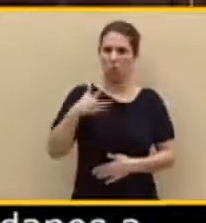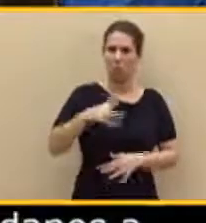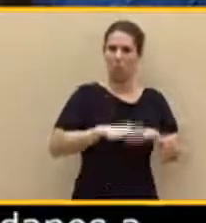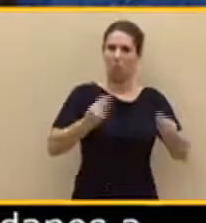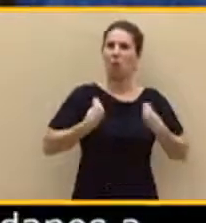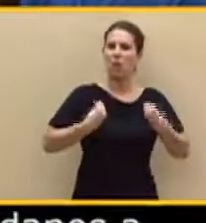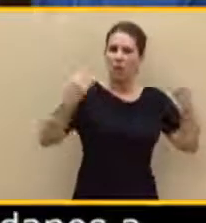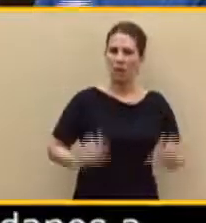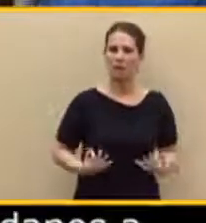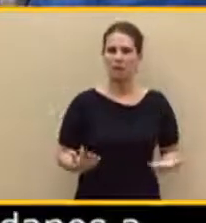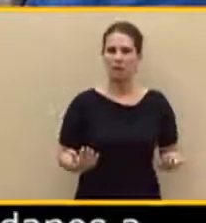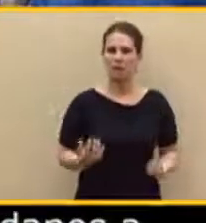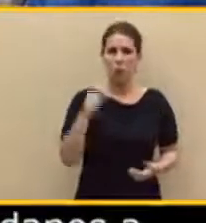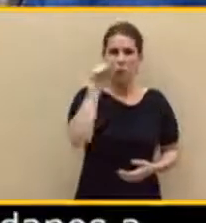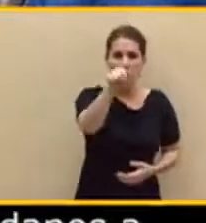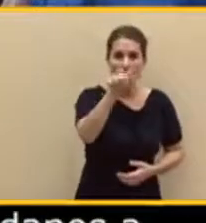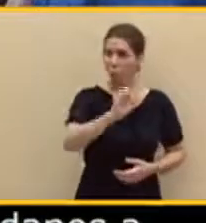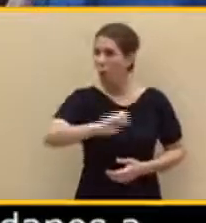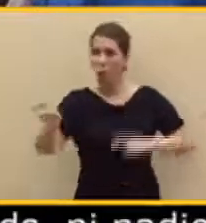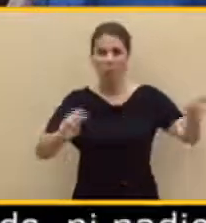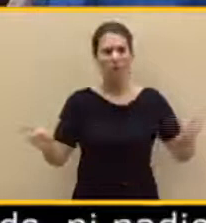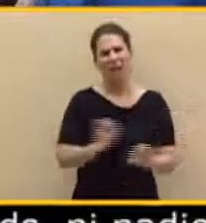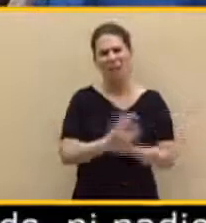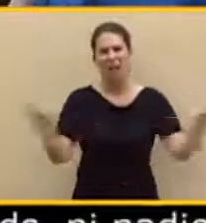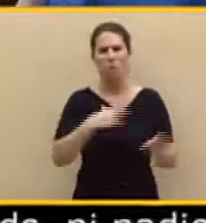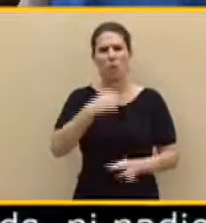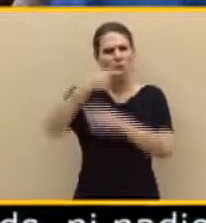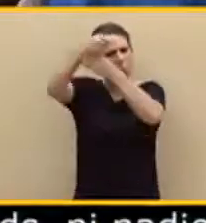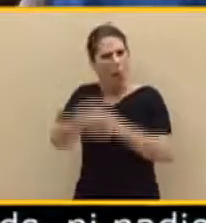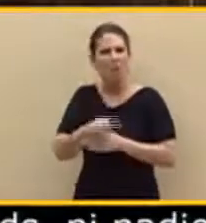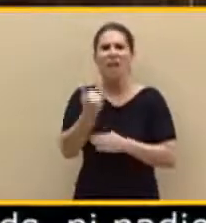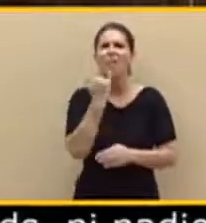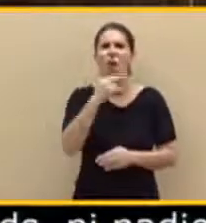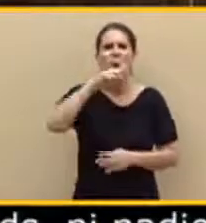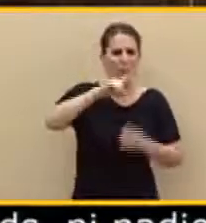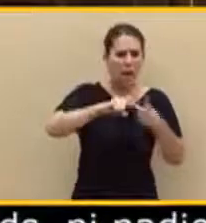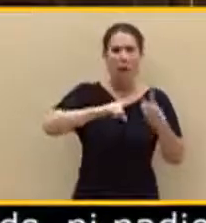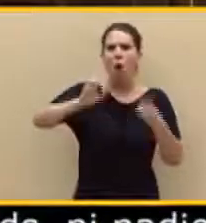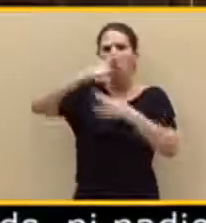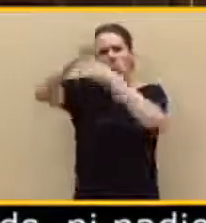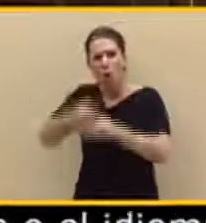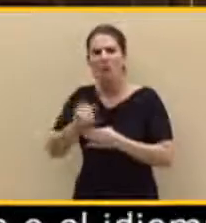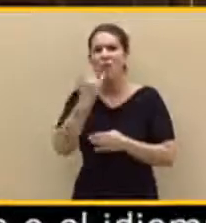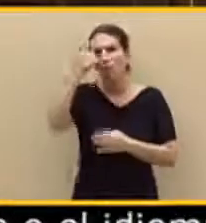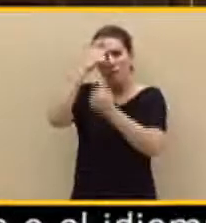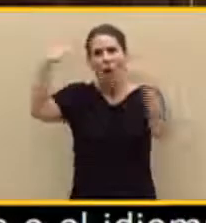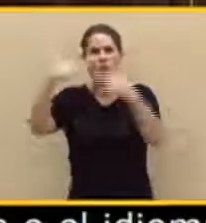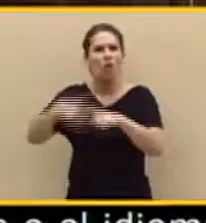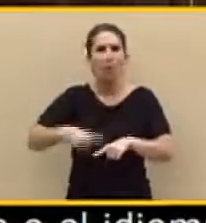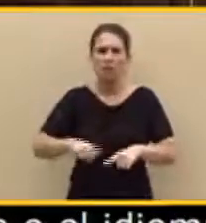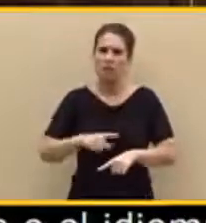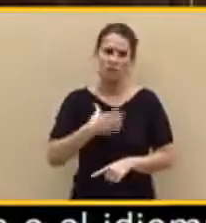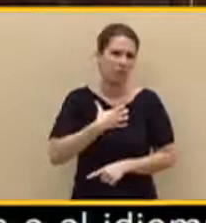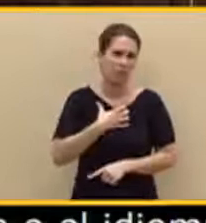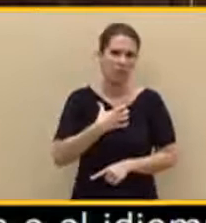Ni ustedes ni nadie puede dictar el idioma en el que la gente habla o el idioma en el que la gente sueña, señoría. Ustedes nos pueden torcer la historia